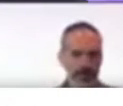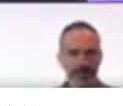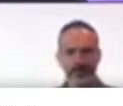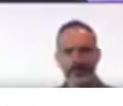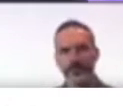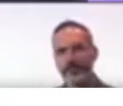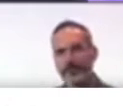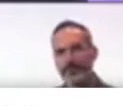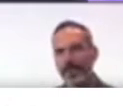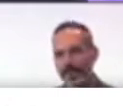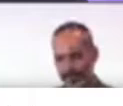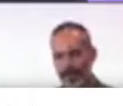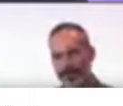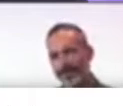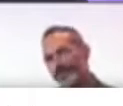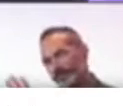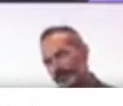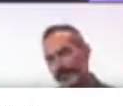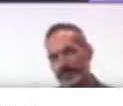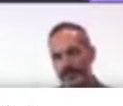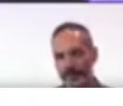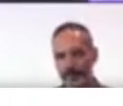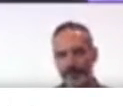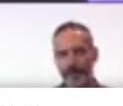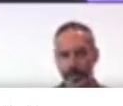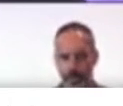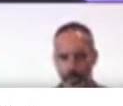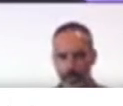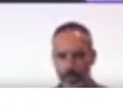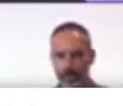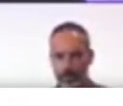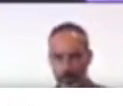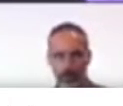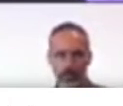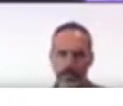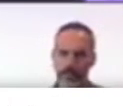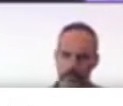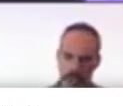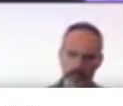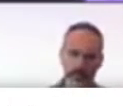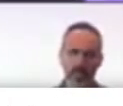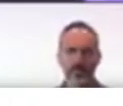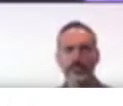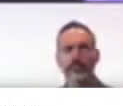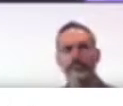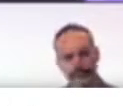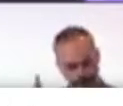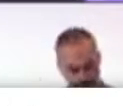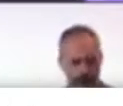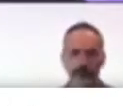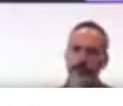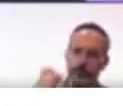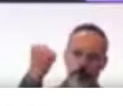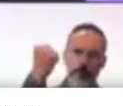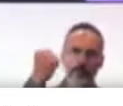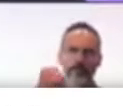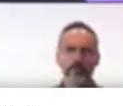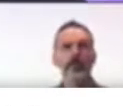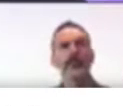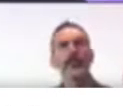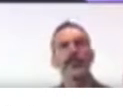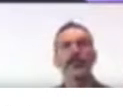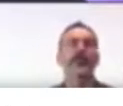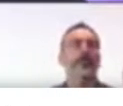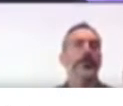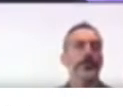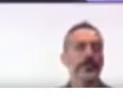todos. Y estoy seguro que unidos podemos hacer más. Vamos a lograrlo. ¿Cómo?